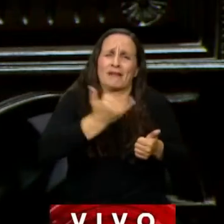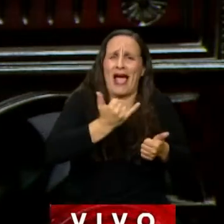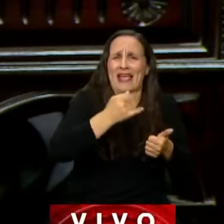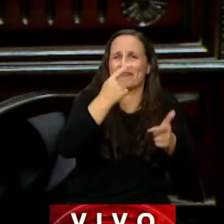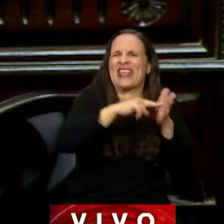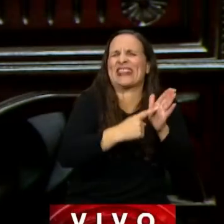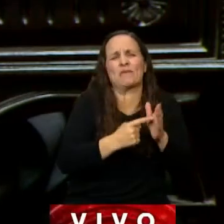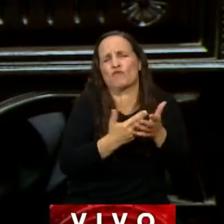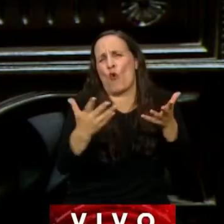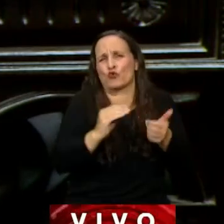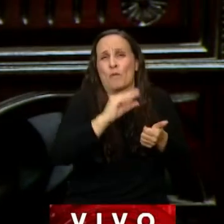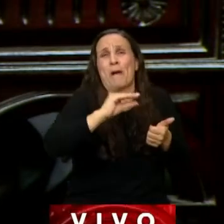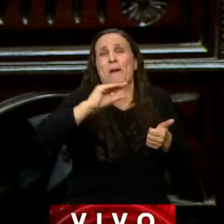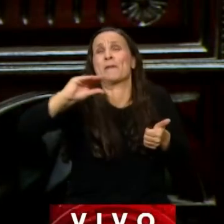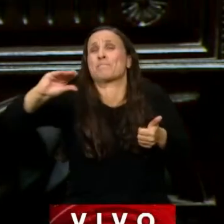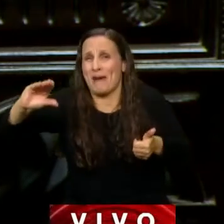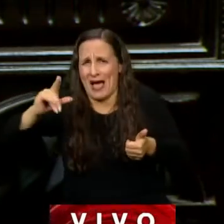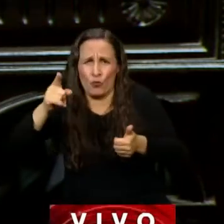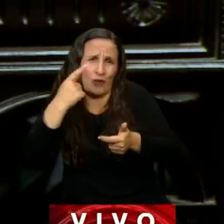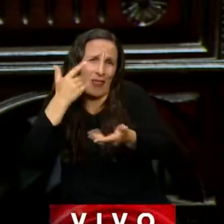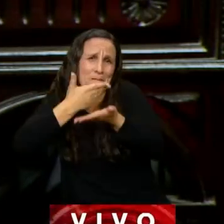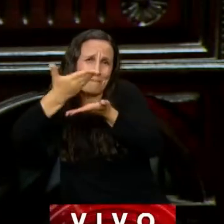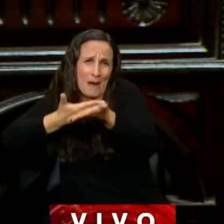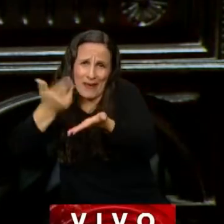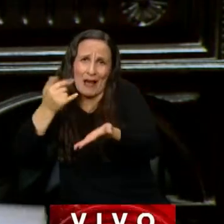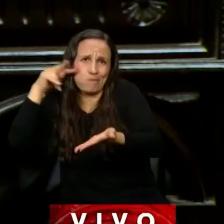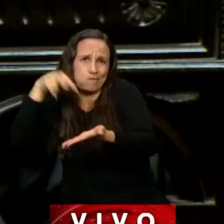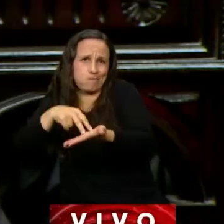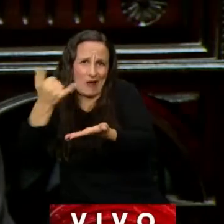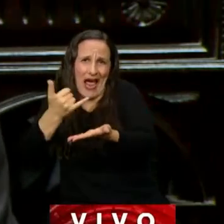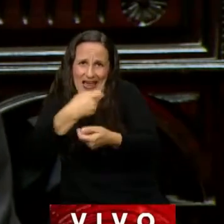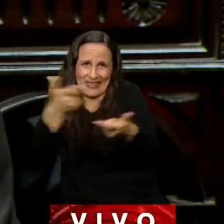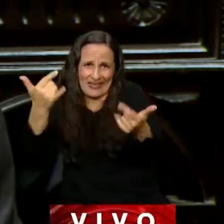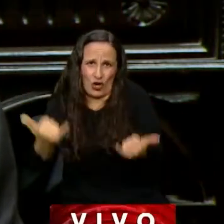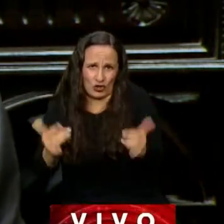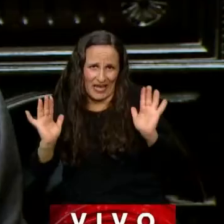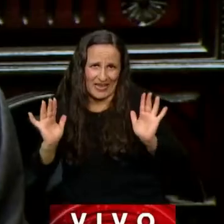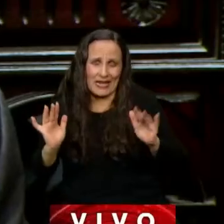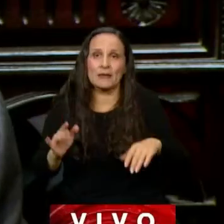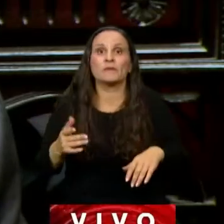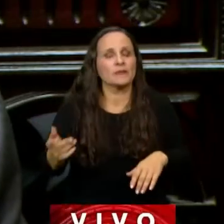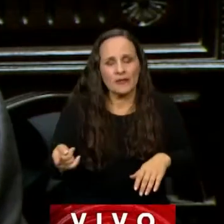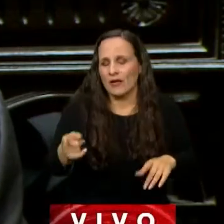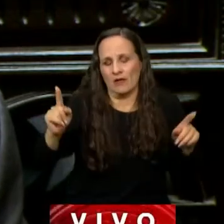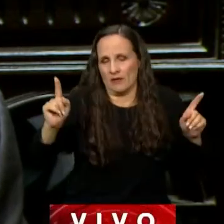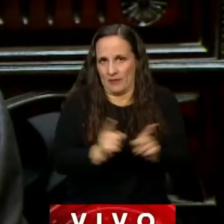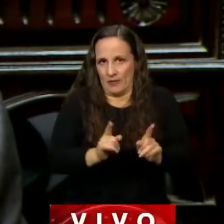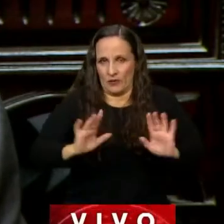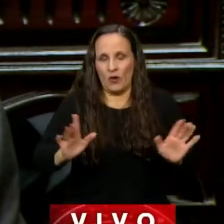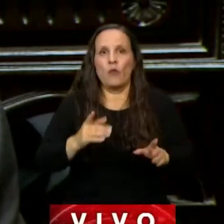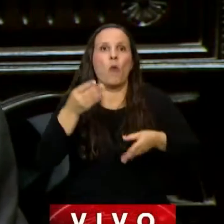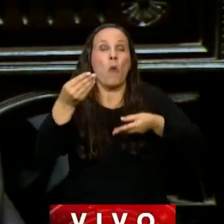Todos ustedes tienen la planilla en su mano. En definitiva, rotundamente, no es